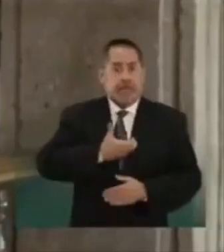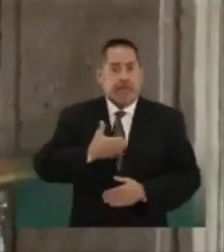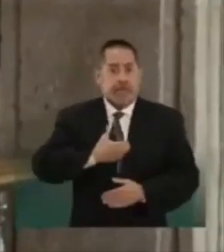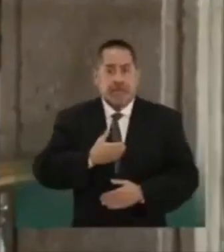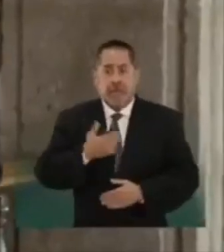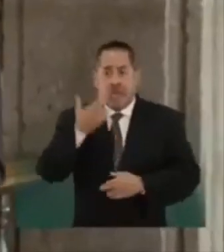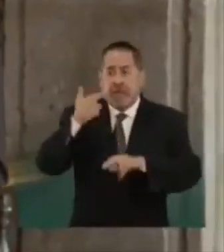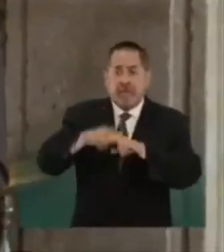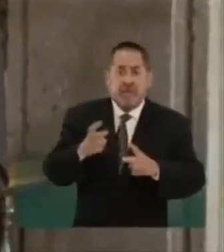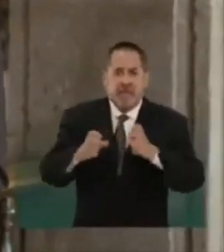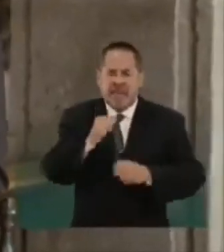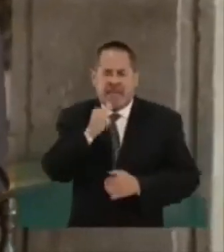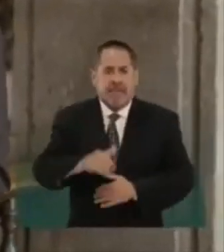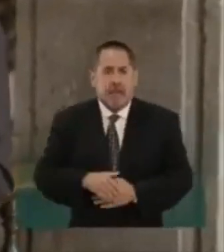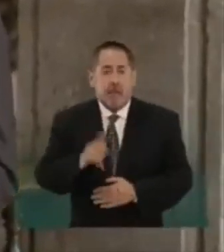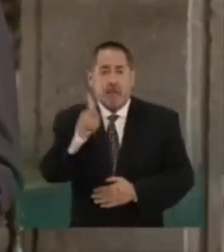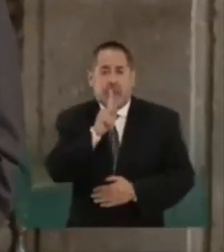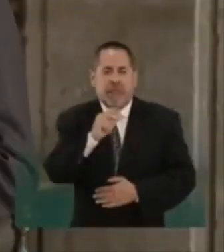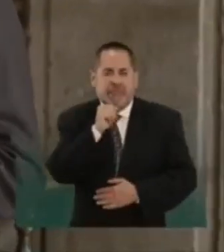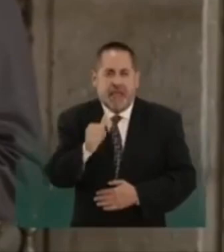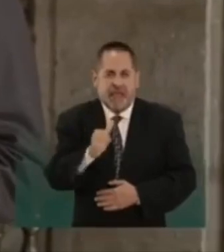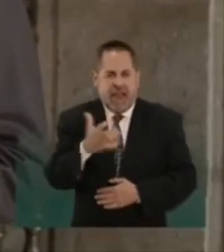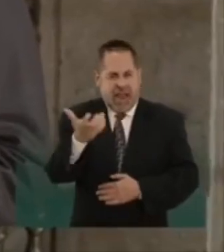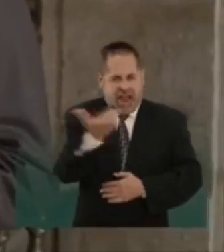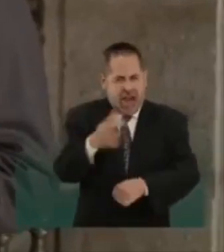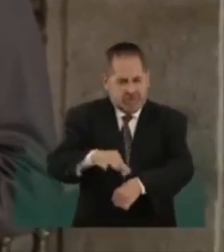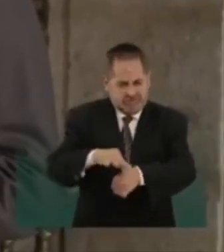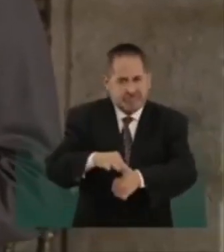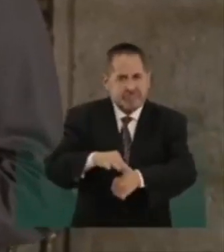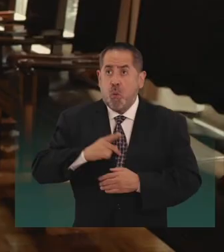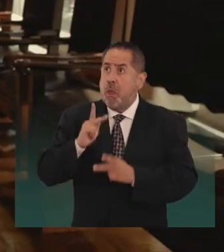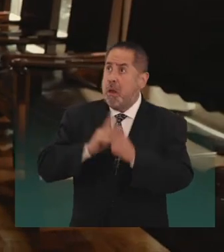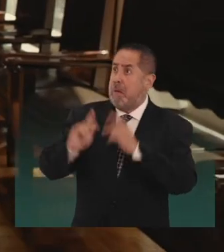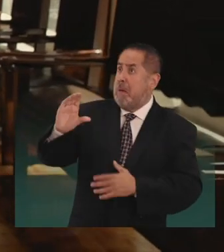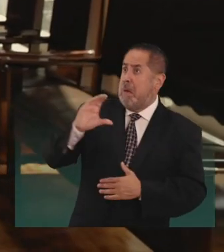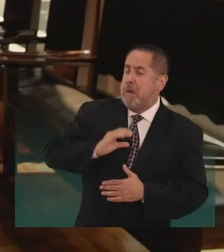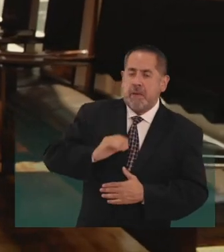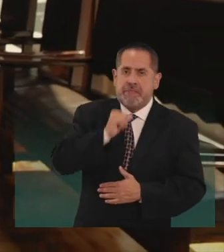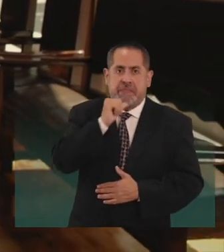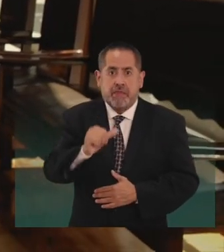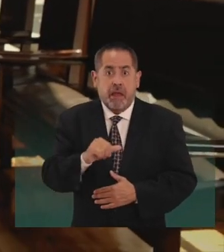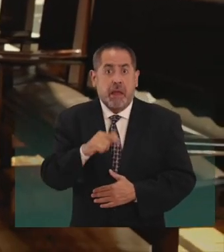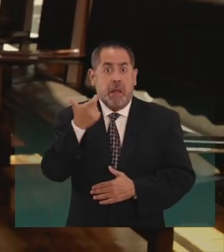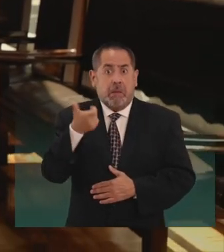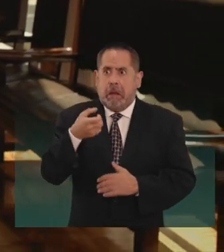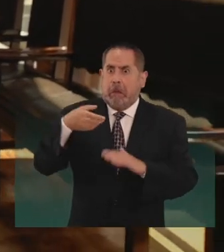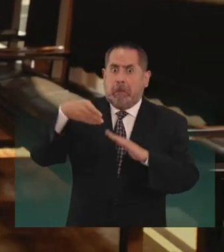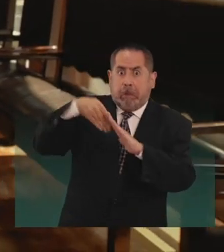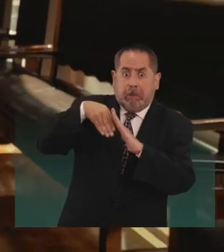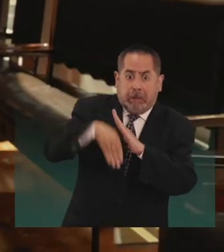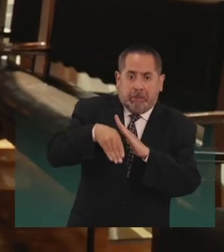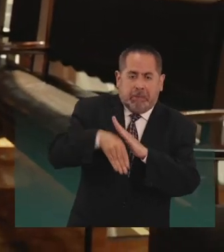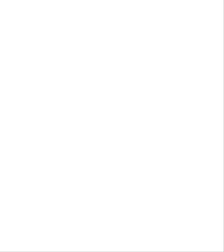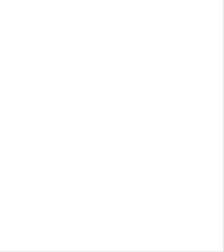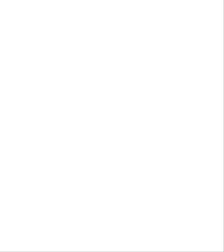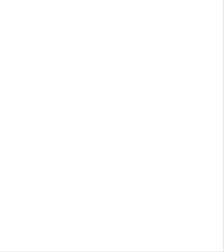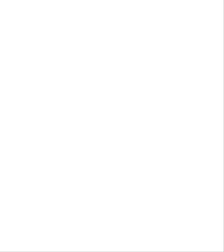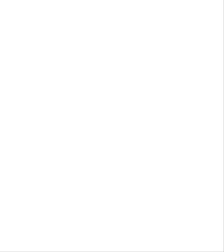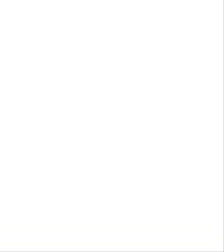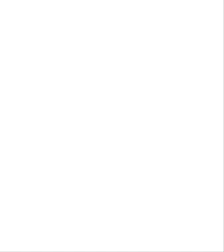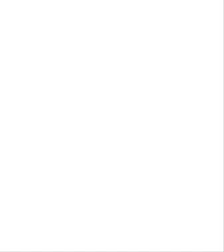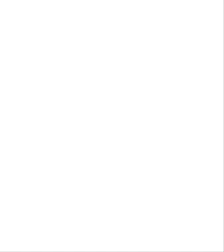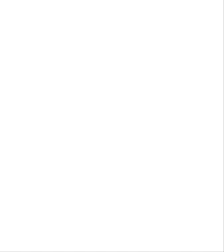México difundió su tercer informe de gobierno que ofreció este 1 de septiembre. Samuel Revueltas, Alerta Chiapas.